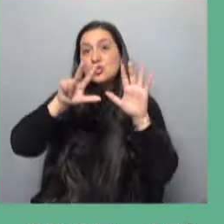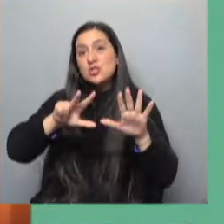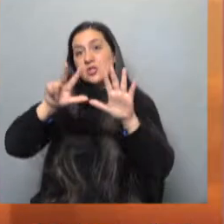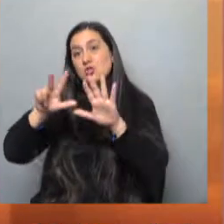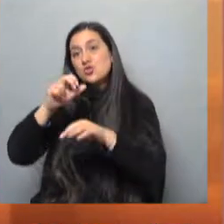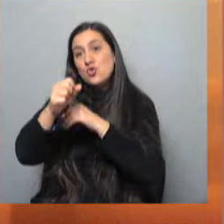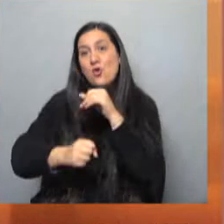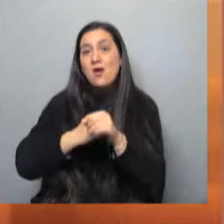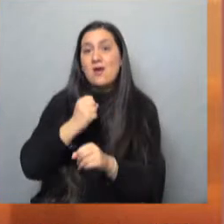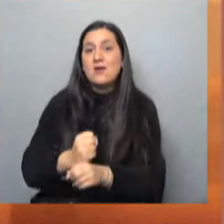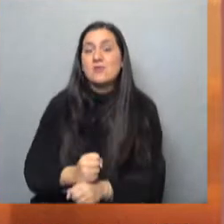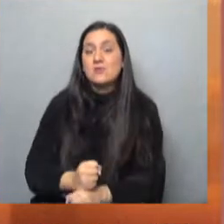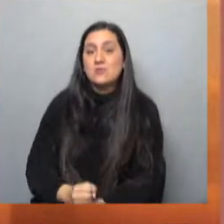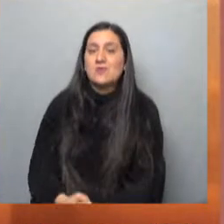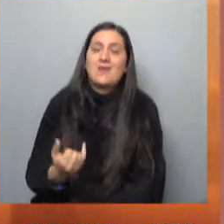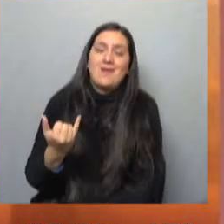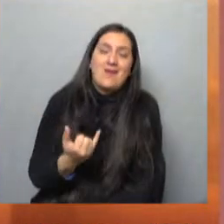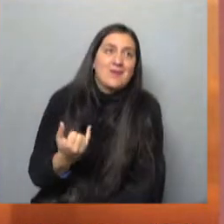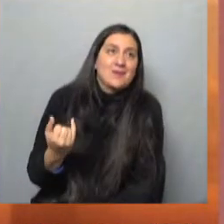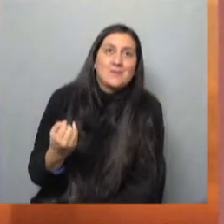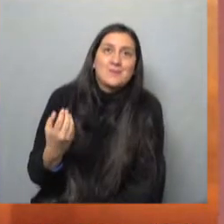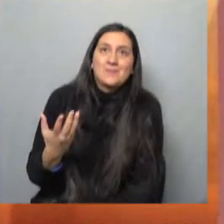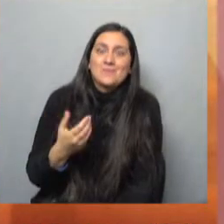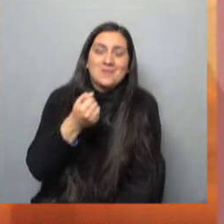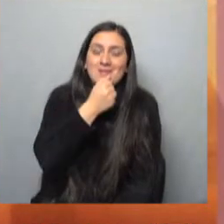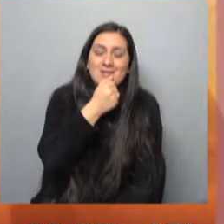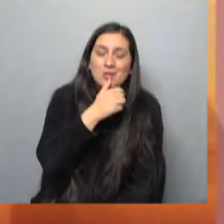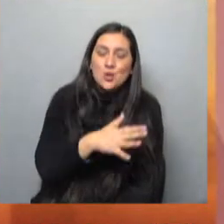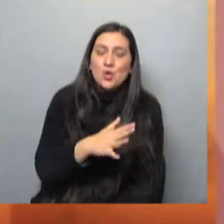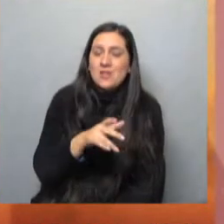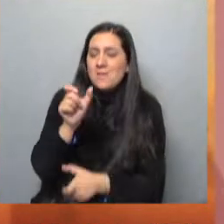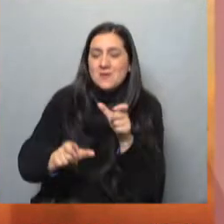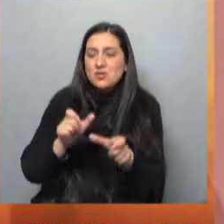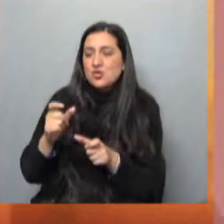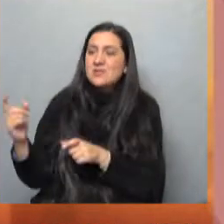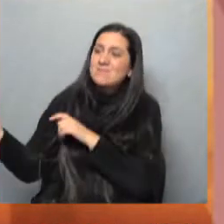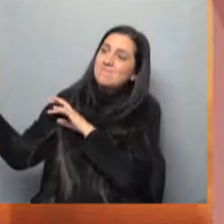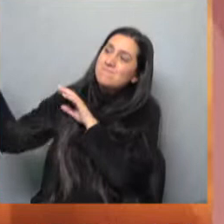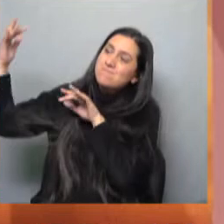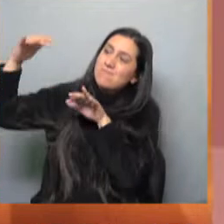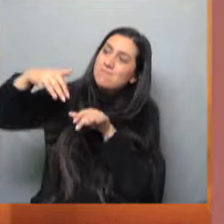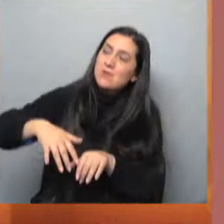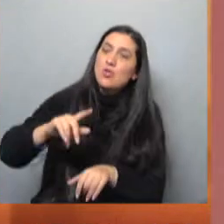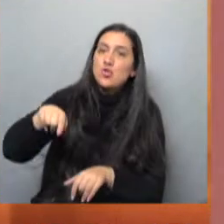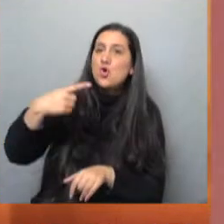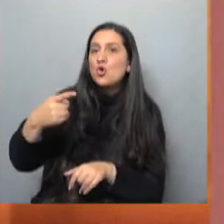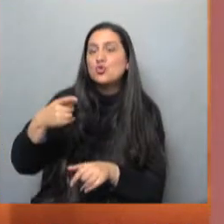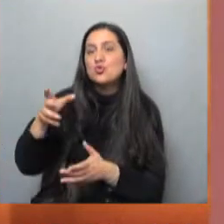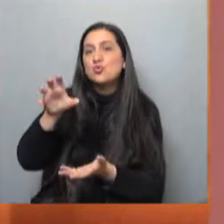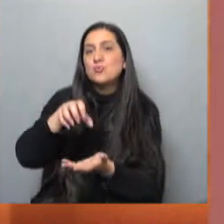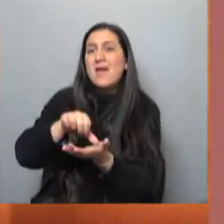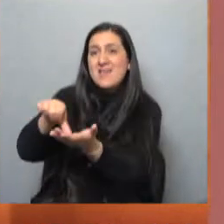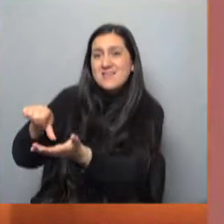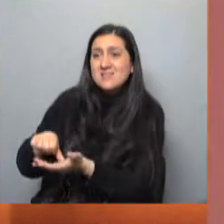además recogen bueno historias de gente que vino de otro lugar del mundo a